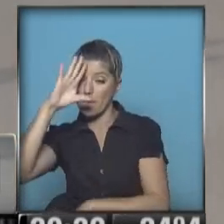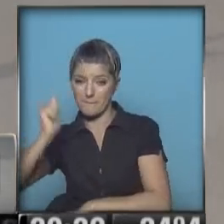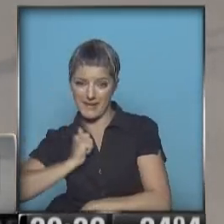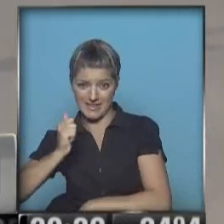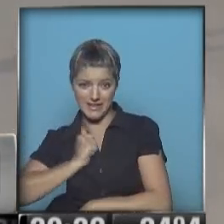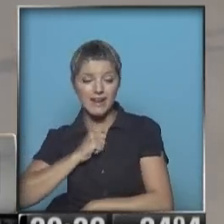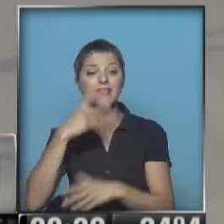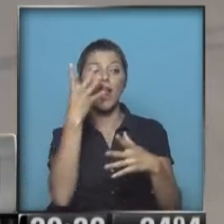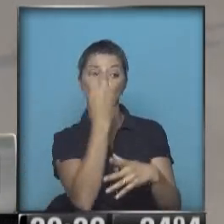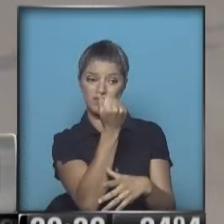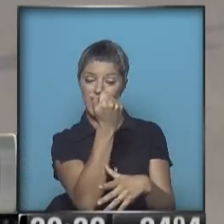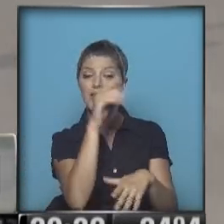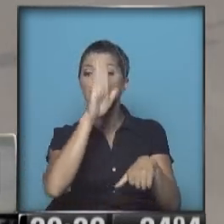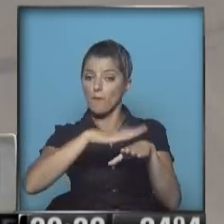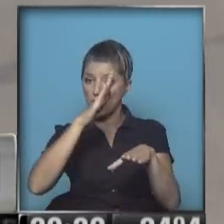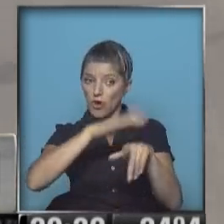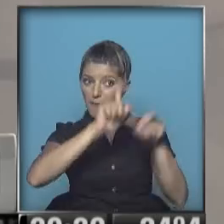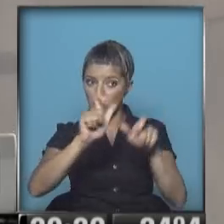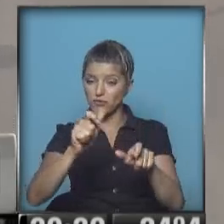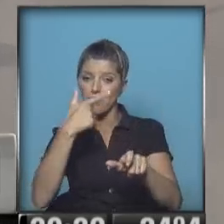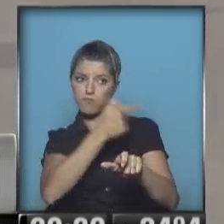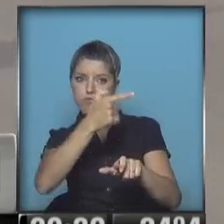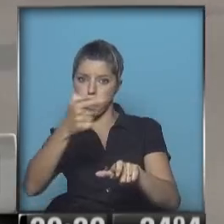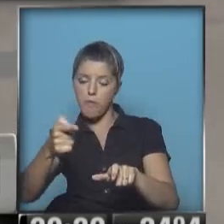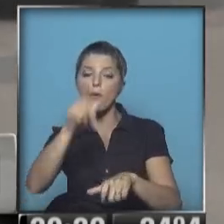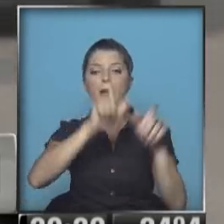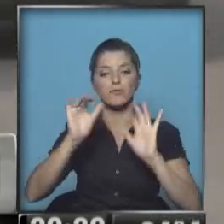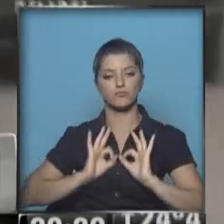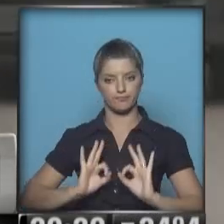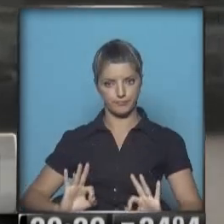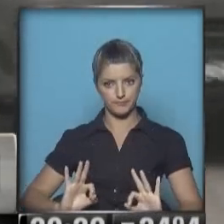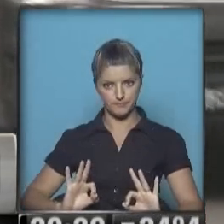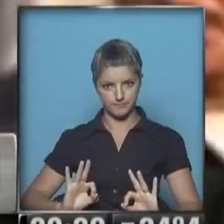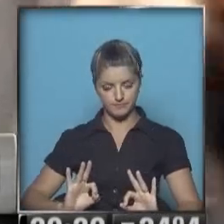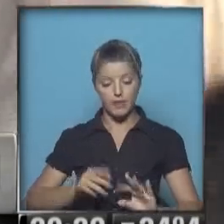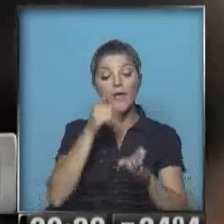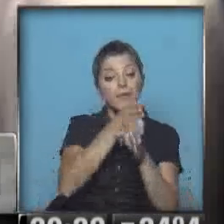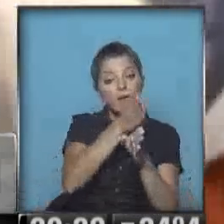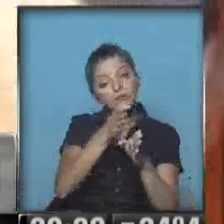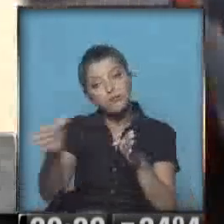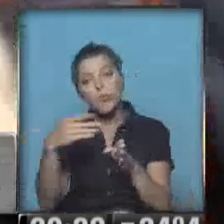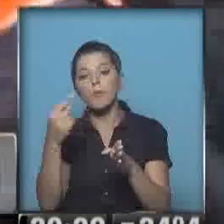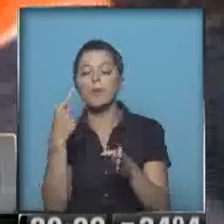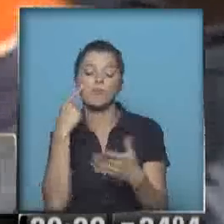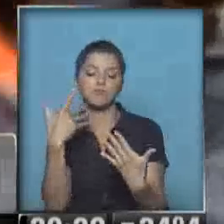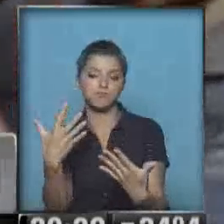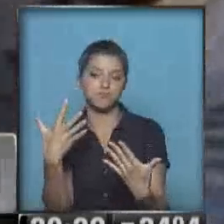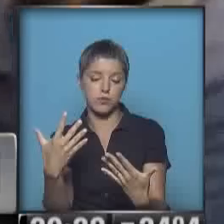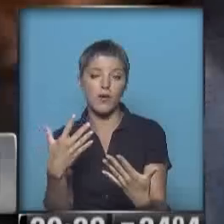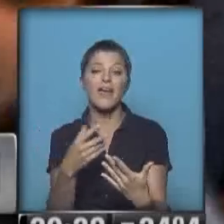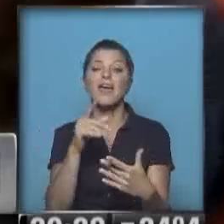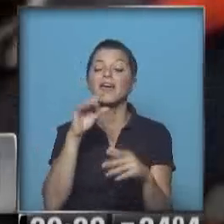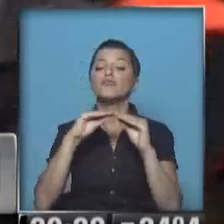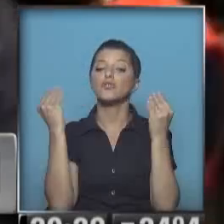6 atacantes y rescataron a las víctimas que seguían con vida. El conteo posterior permitió comprobar que habían